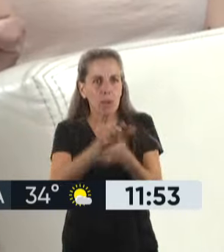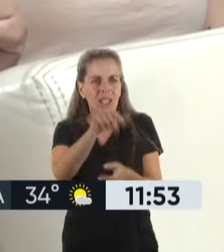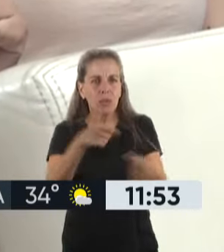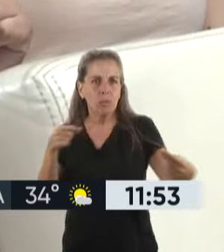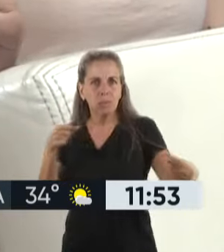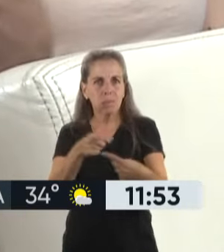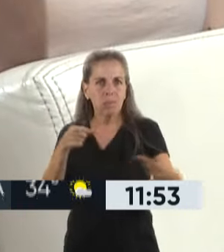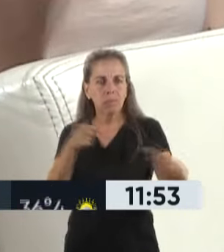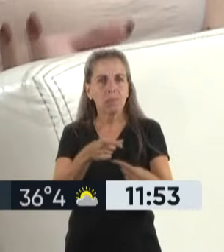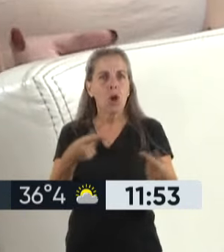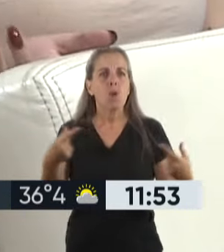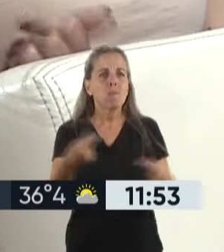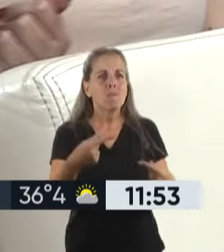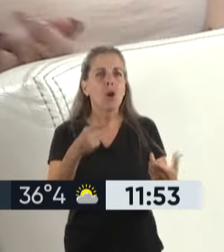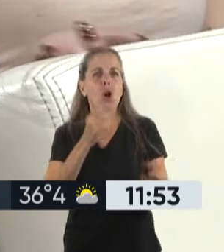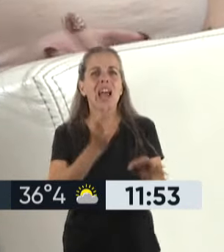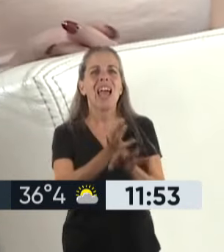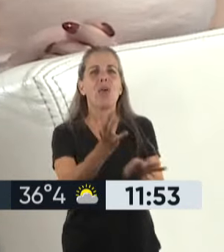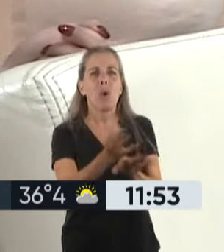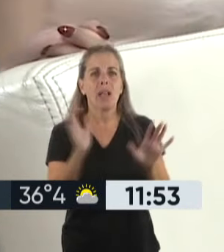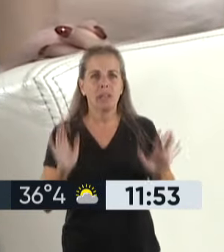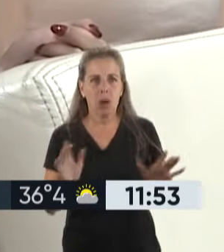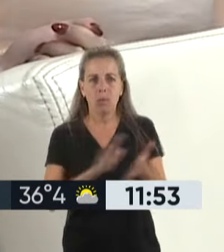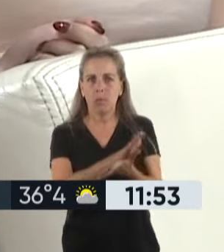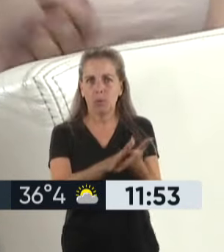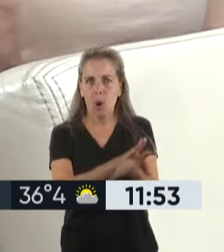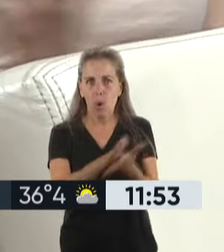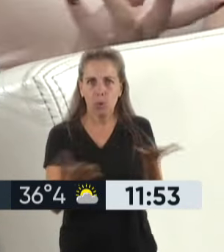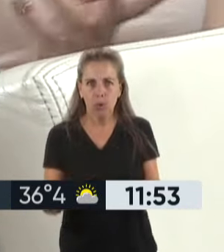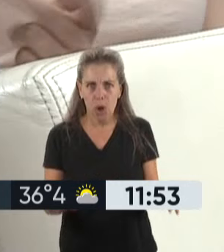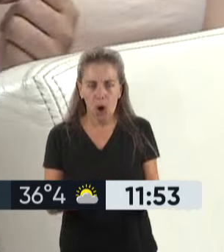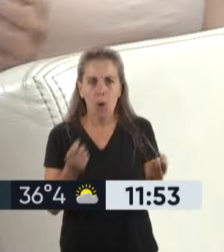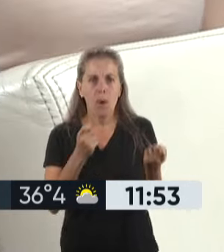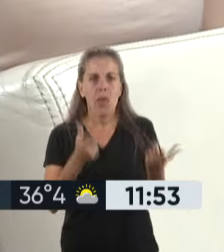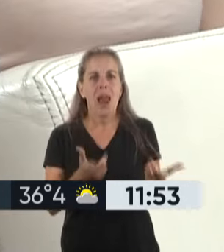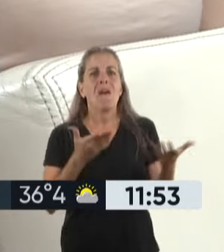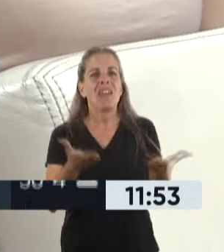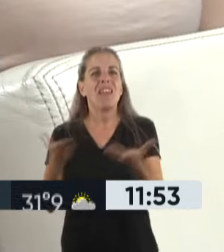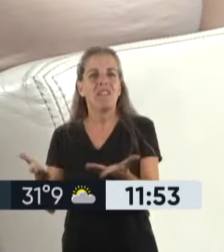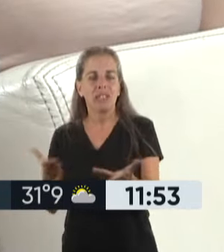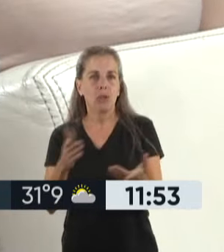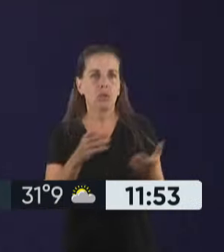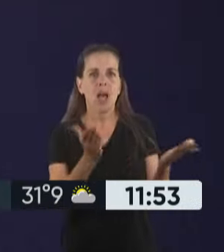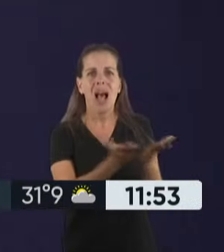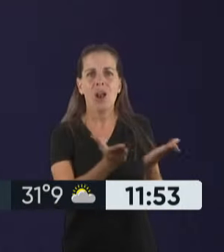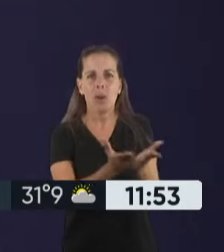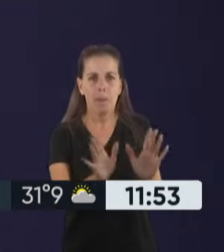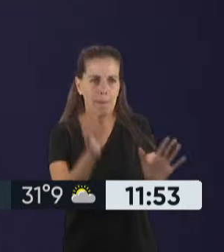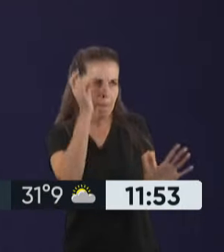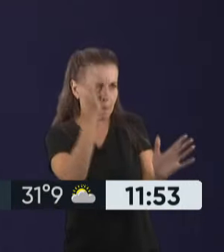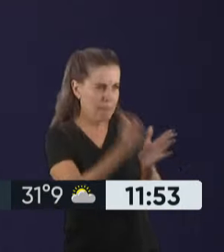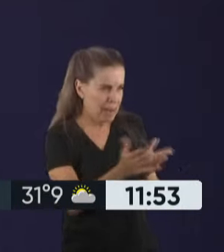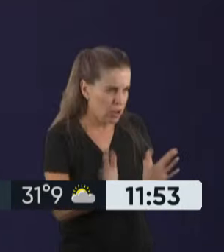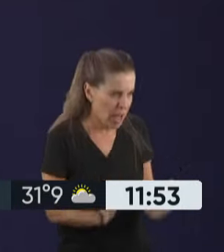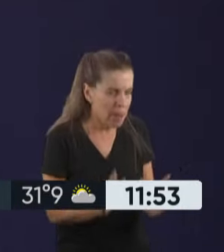eh Ya no sean inconformidades y ya terminen siendo un beneficio para todos los jóvenes estudiantes Perdóname